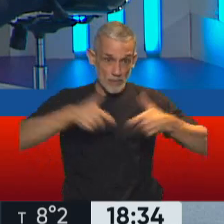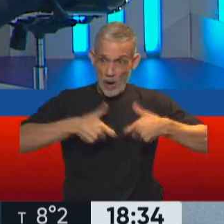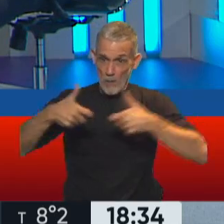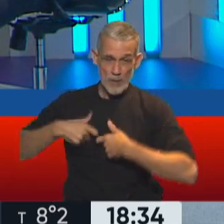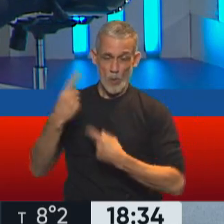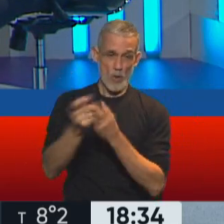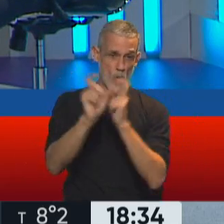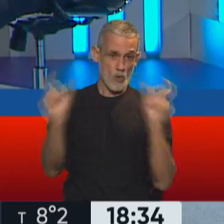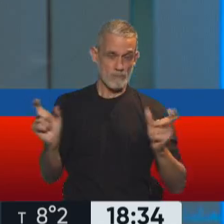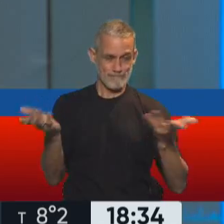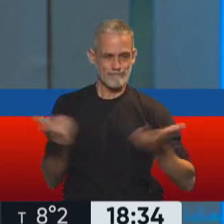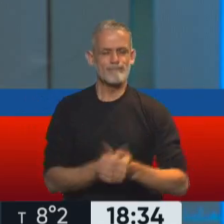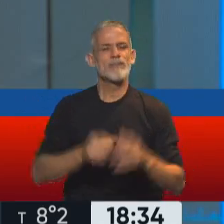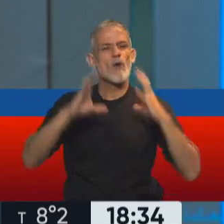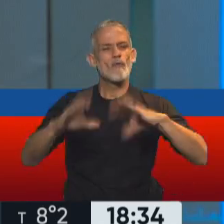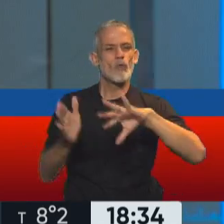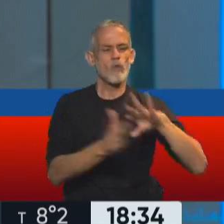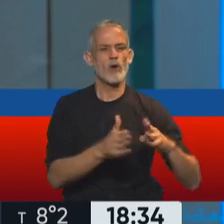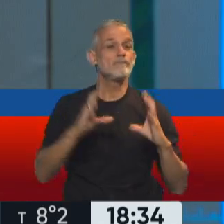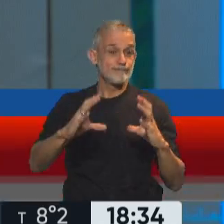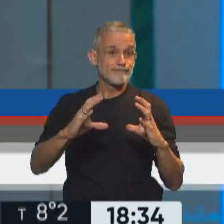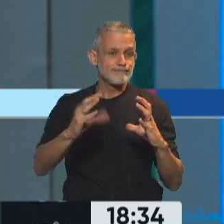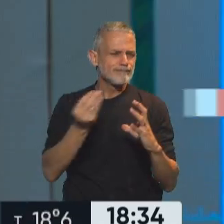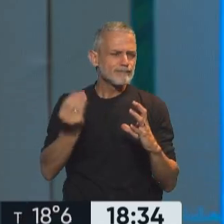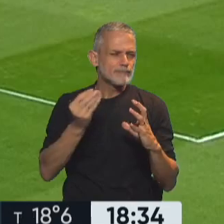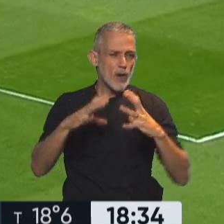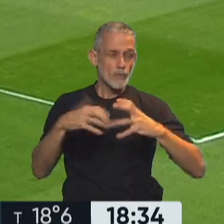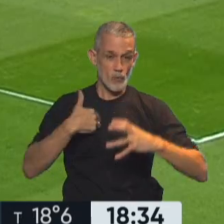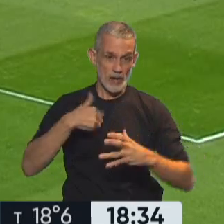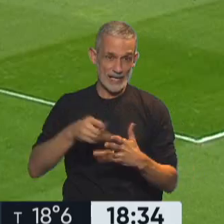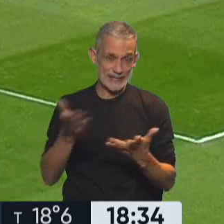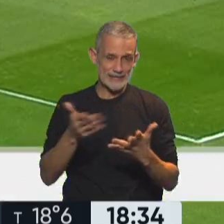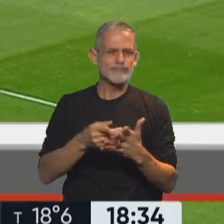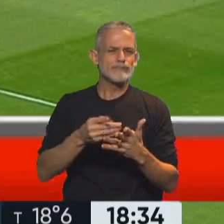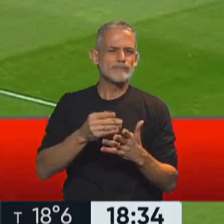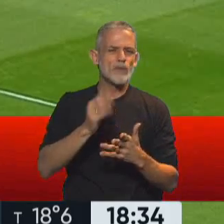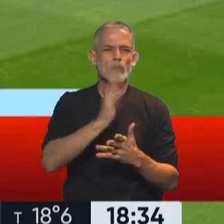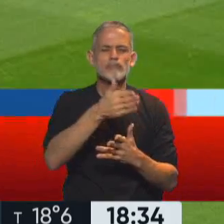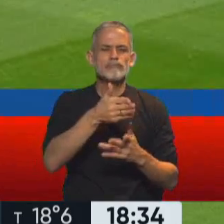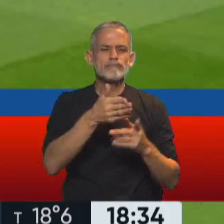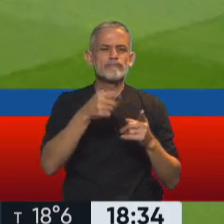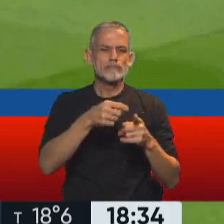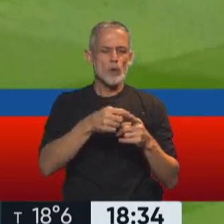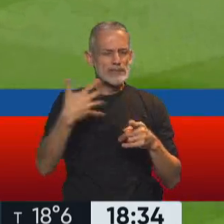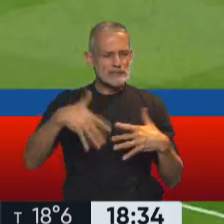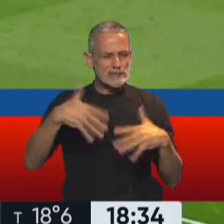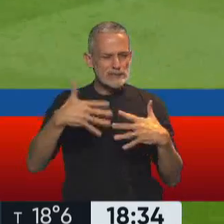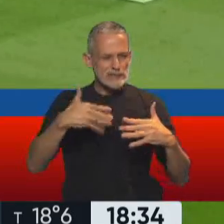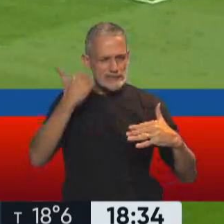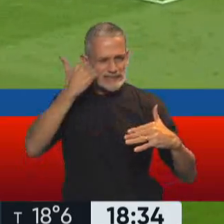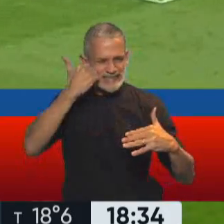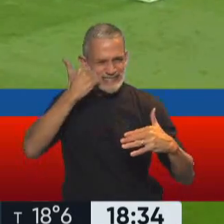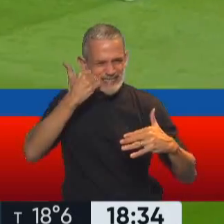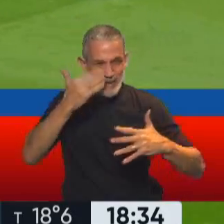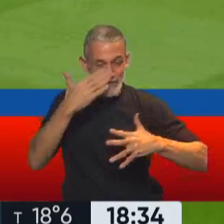bien vamos al fútbol tal vamos a la vuelta de página que tiene que ver con el fútbol nuestro de cada día con la victoria agónica la